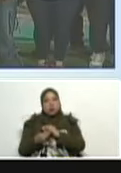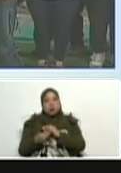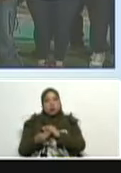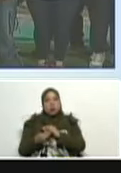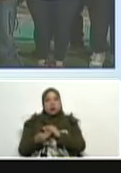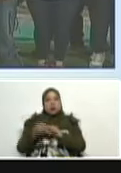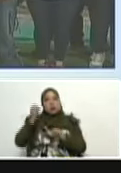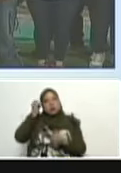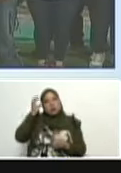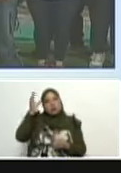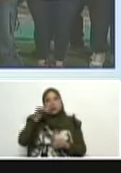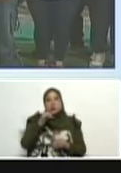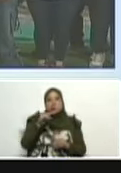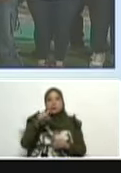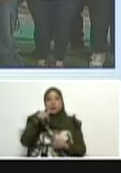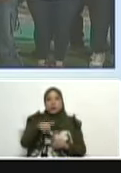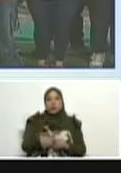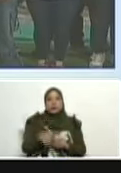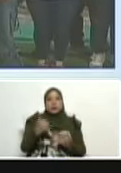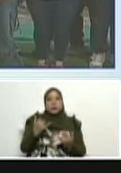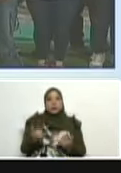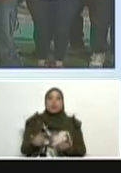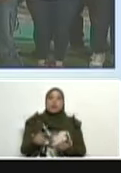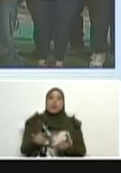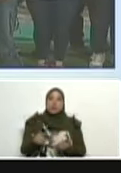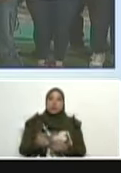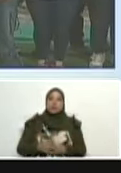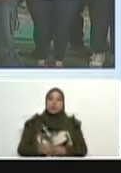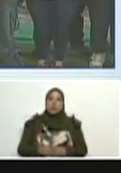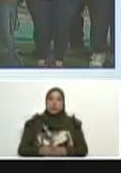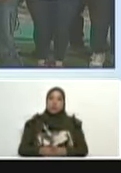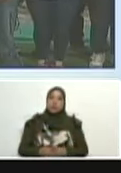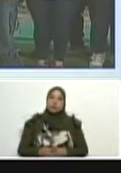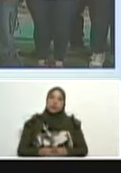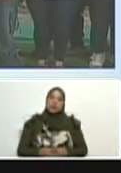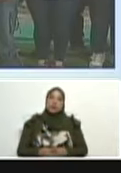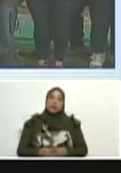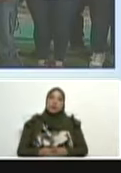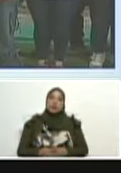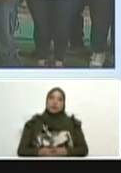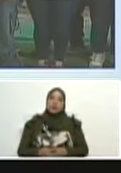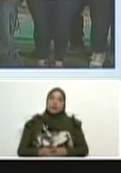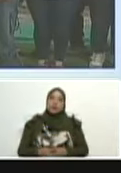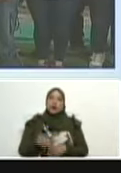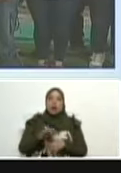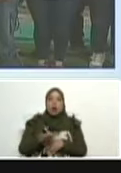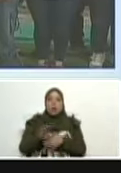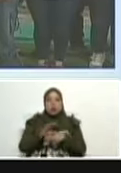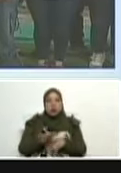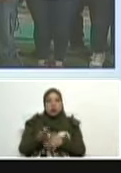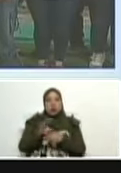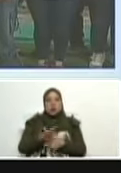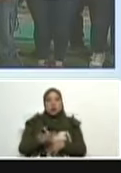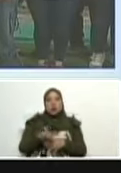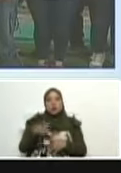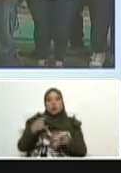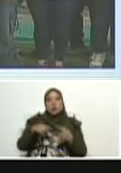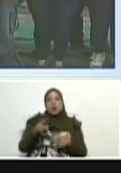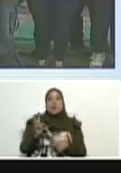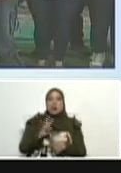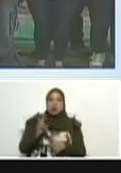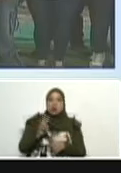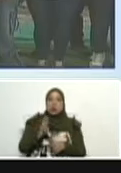el conocimiento, precisamente lo que es la protección del cacao